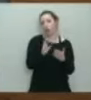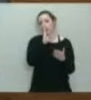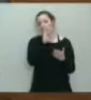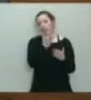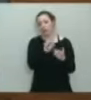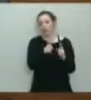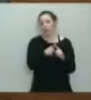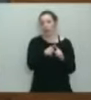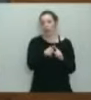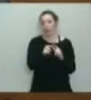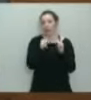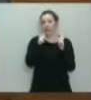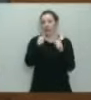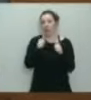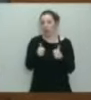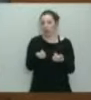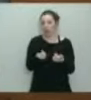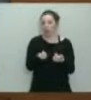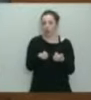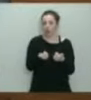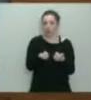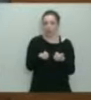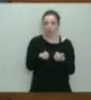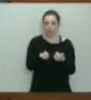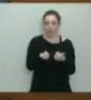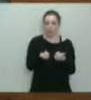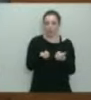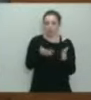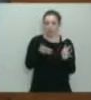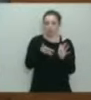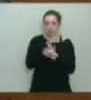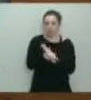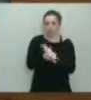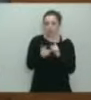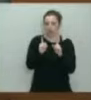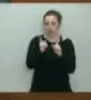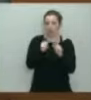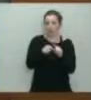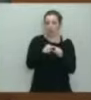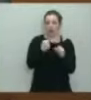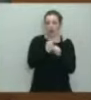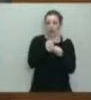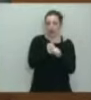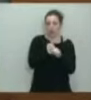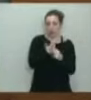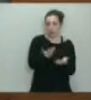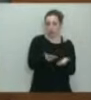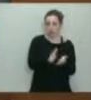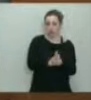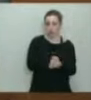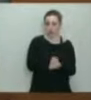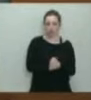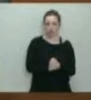la acreditación de una serie de extremos, sino simplemente el ejercicio de la tarea profesional.